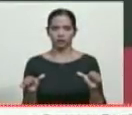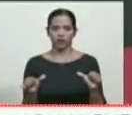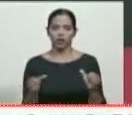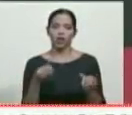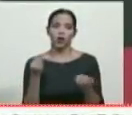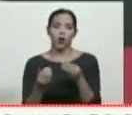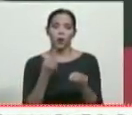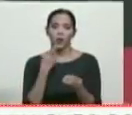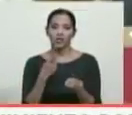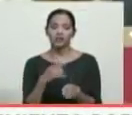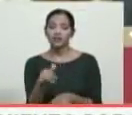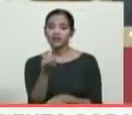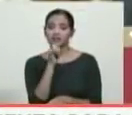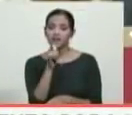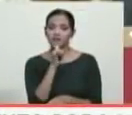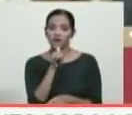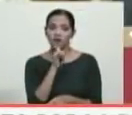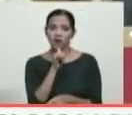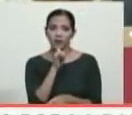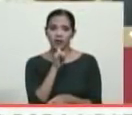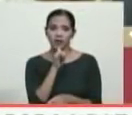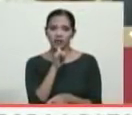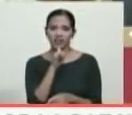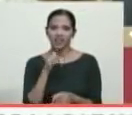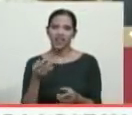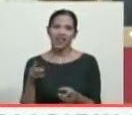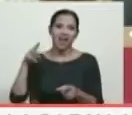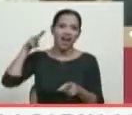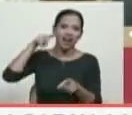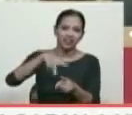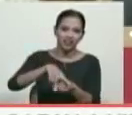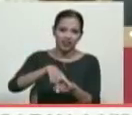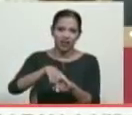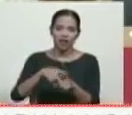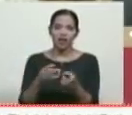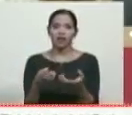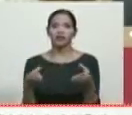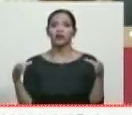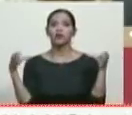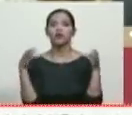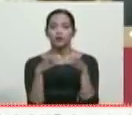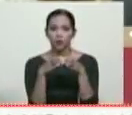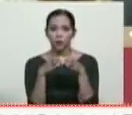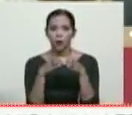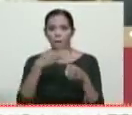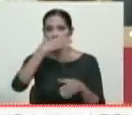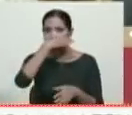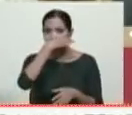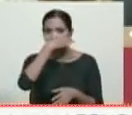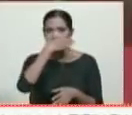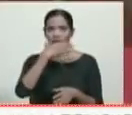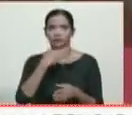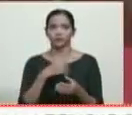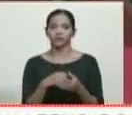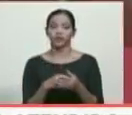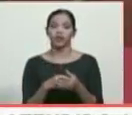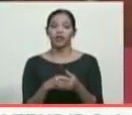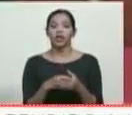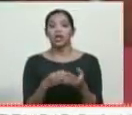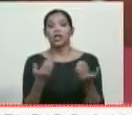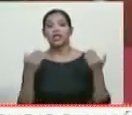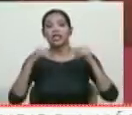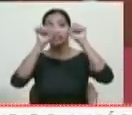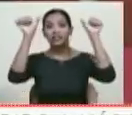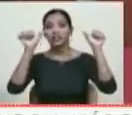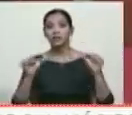dice ese informe, de atacar a través de grupos paramilitares y que es